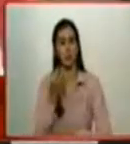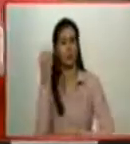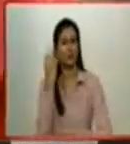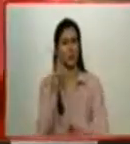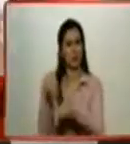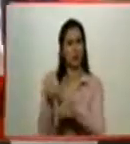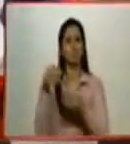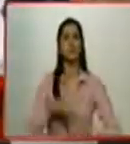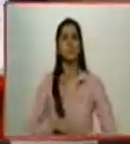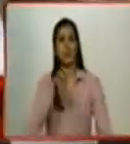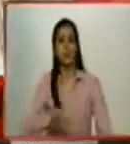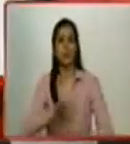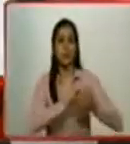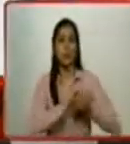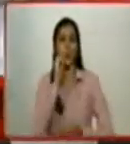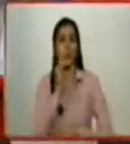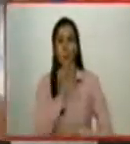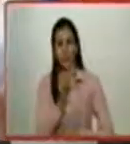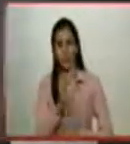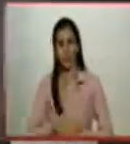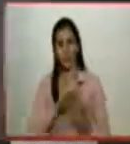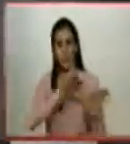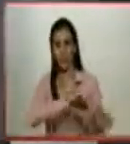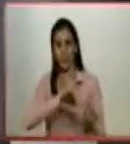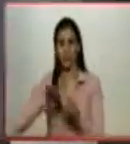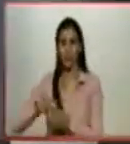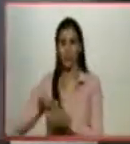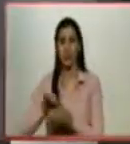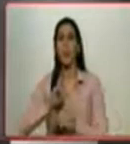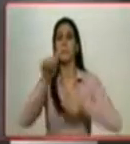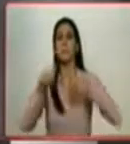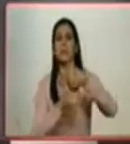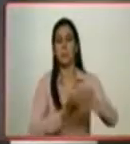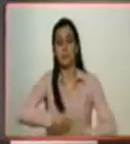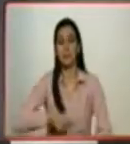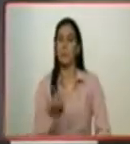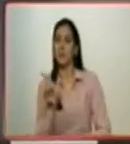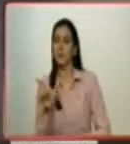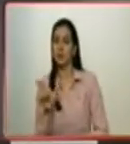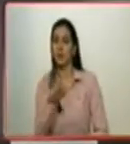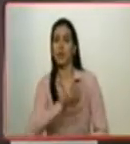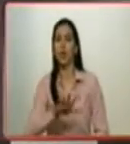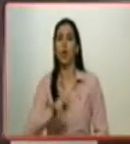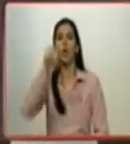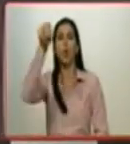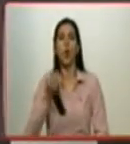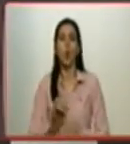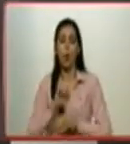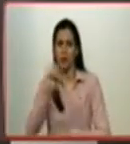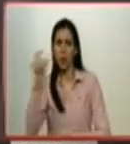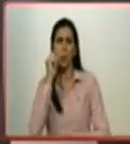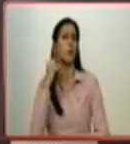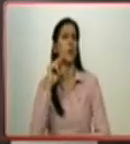diciembre. Desde el estado de Trujillo, Jorge Paredes, La Noticia. El vicepresidente del PSUV para la región nororiental, Aristóbulo